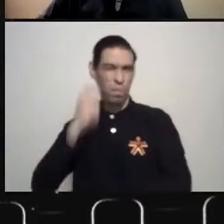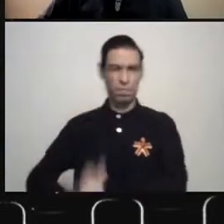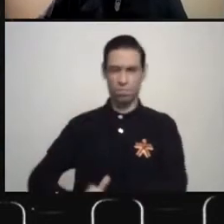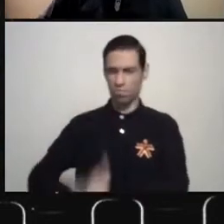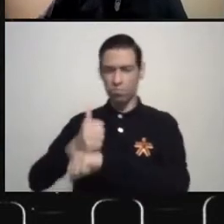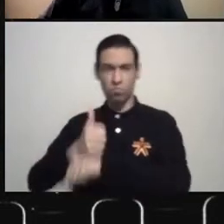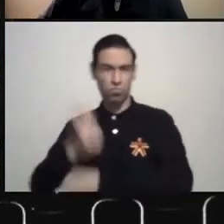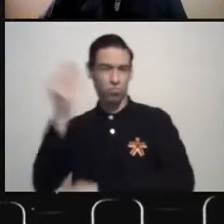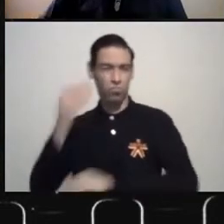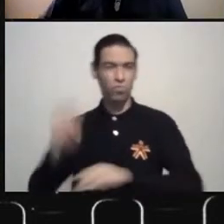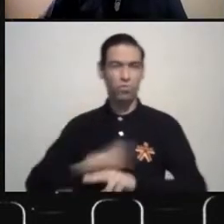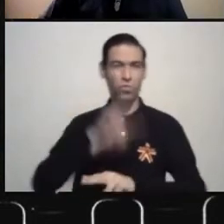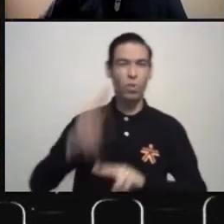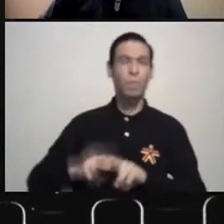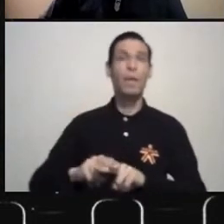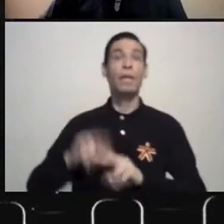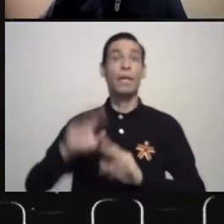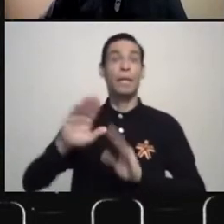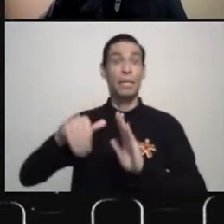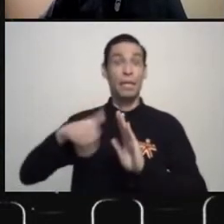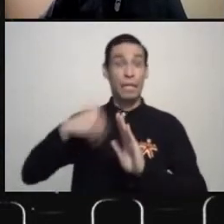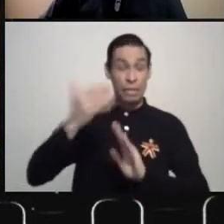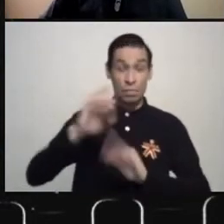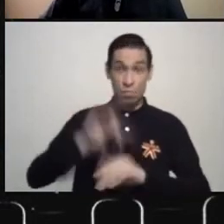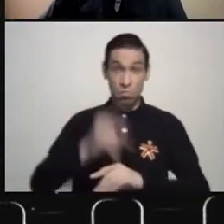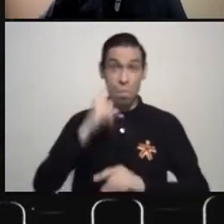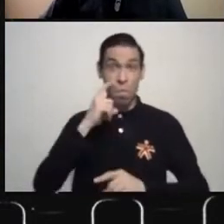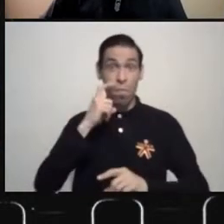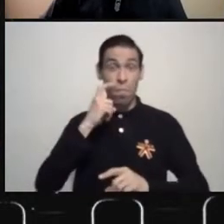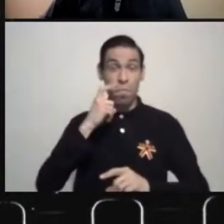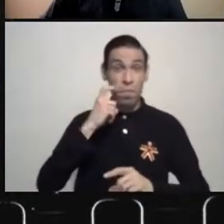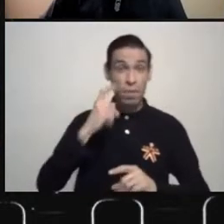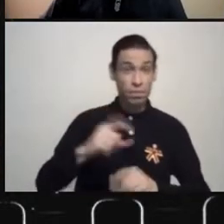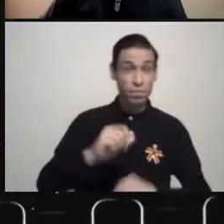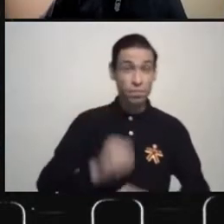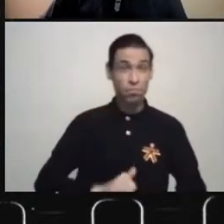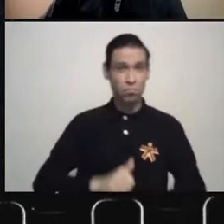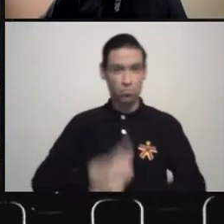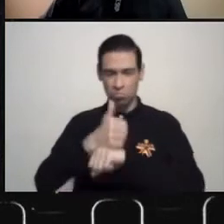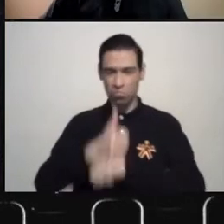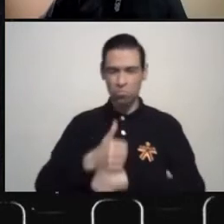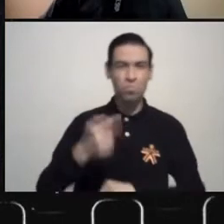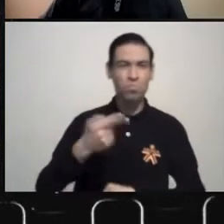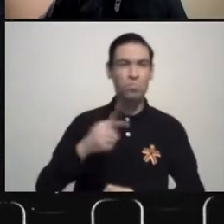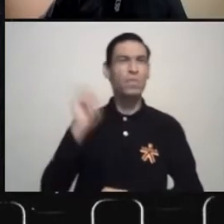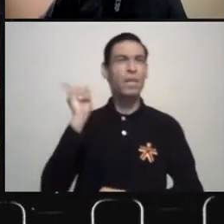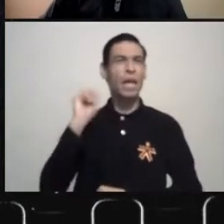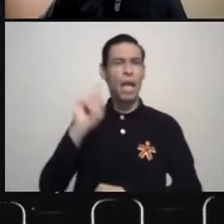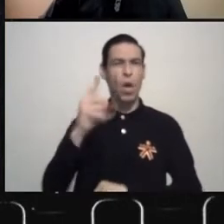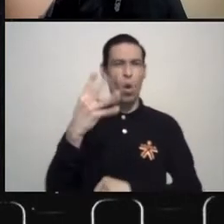dirigiendo 4 años y pico el programa. Y bueno, mi papá pues sí ha tenido